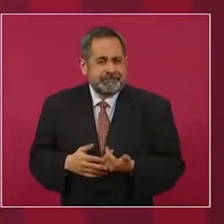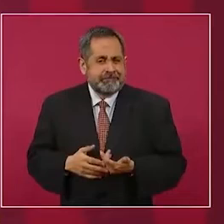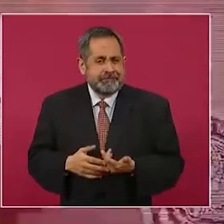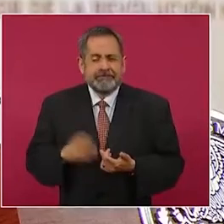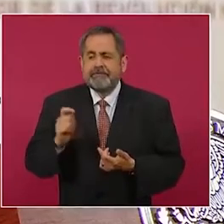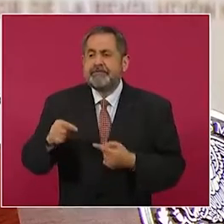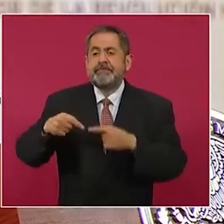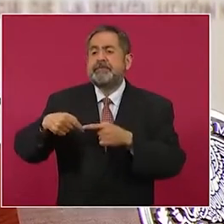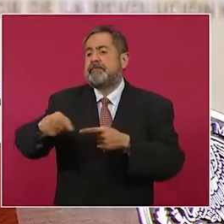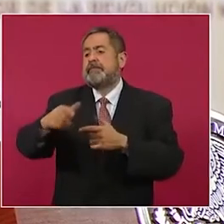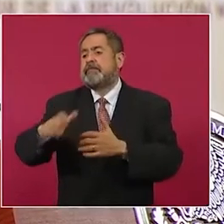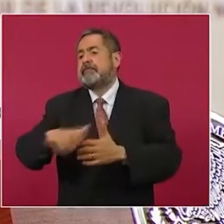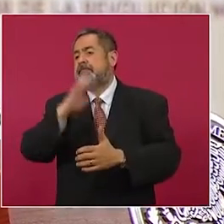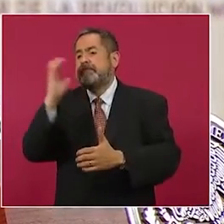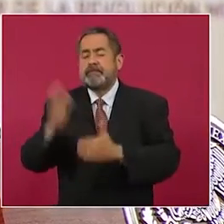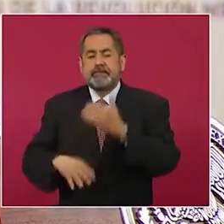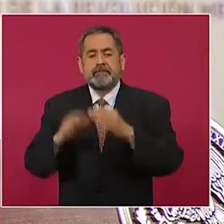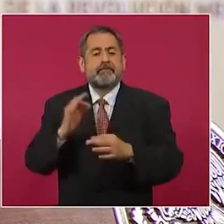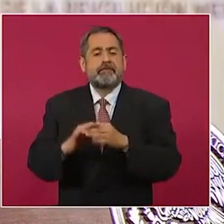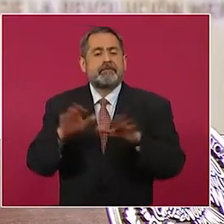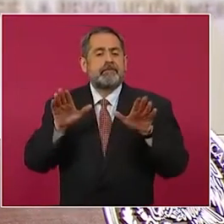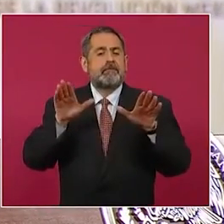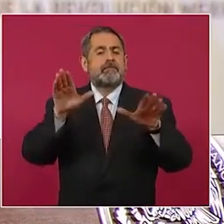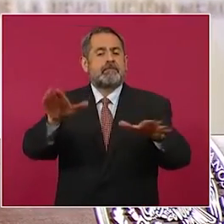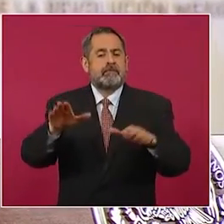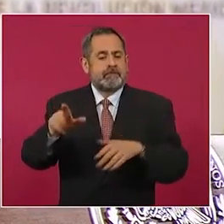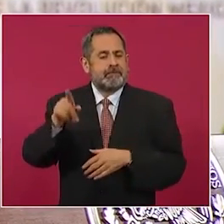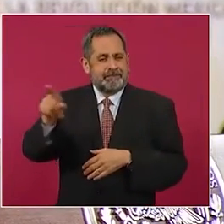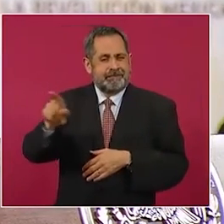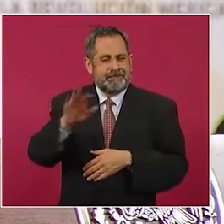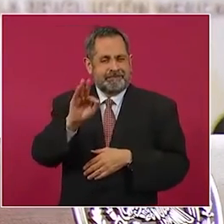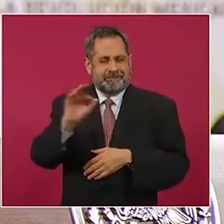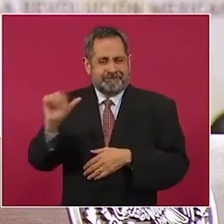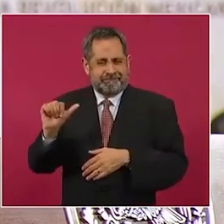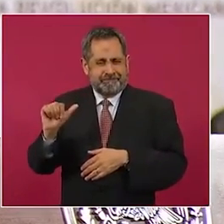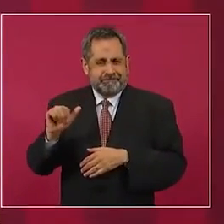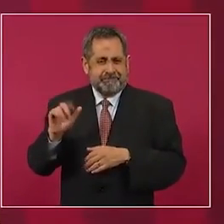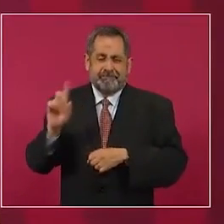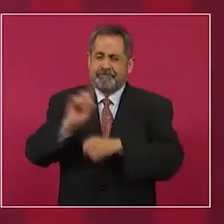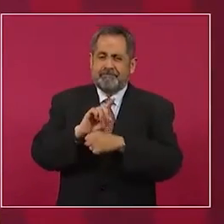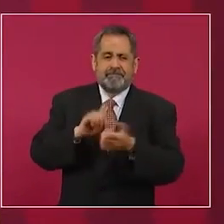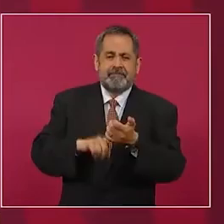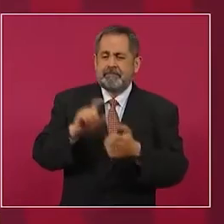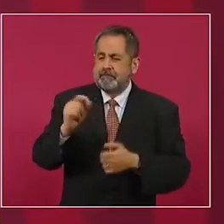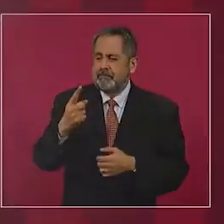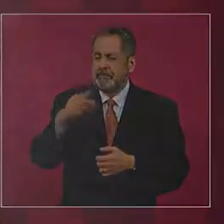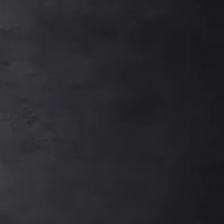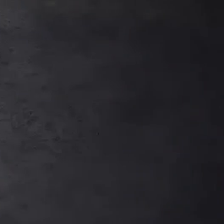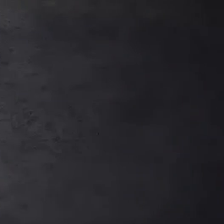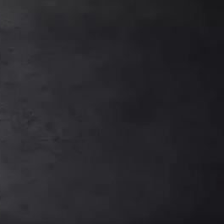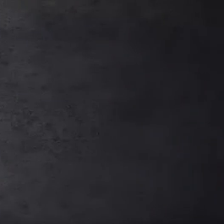terminar el aeropuerto Felipe Ángeles el 21 de marzo?